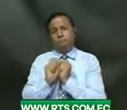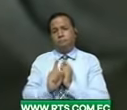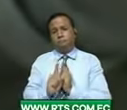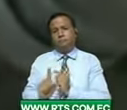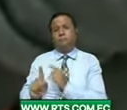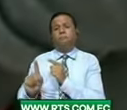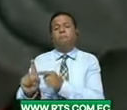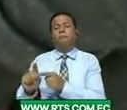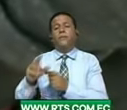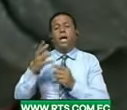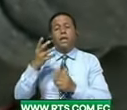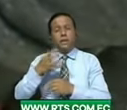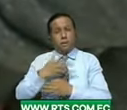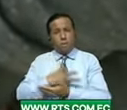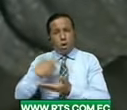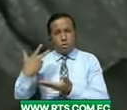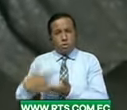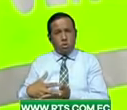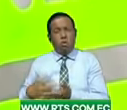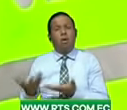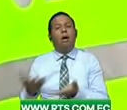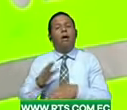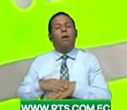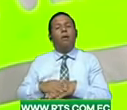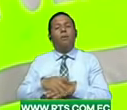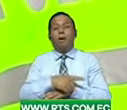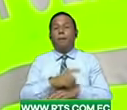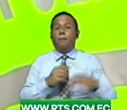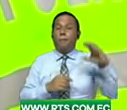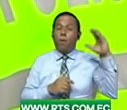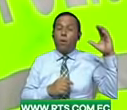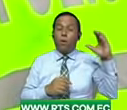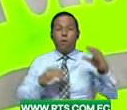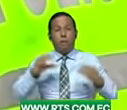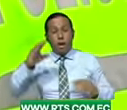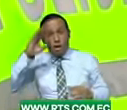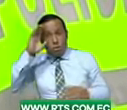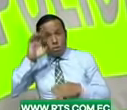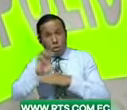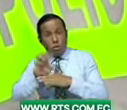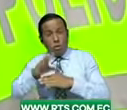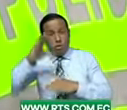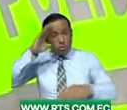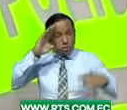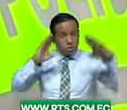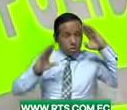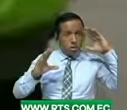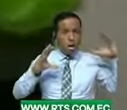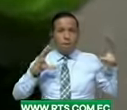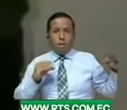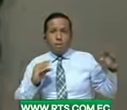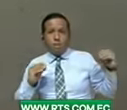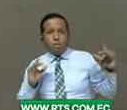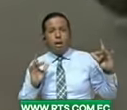juzgamiento. Esto sería gracias a la coordinación y cruce de información que se mantienen entre las policías de los dos países.